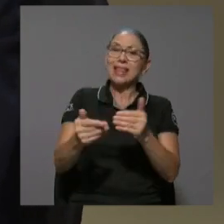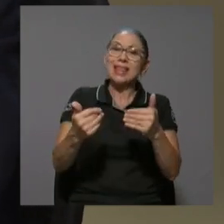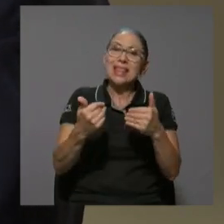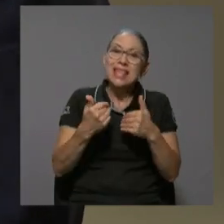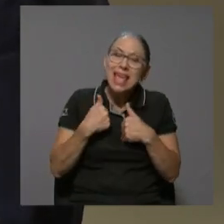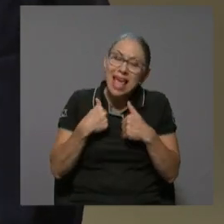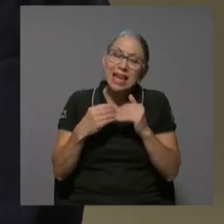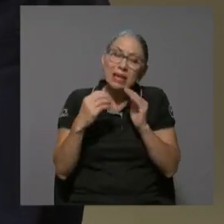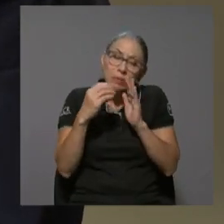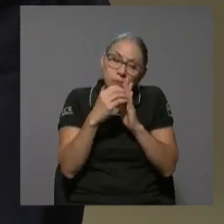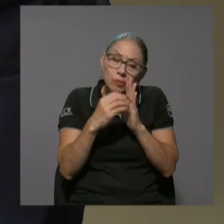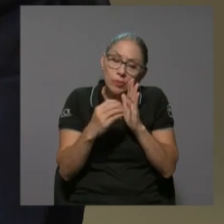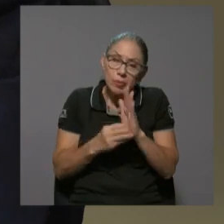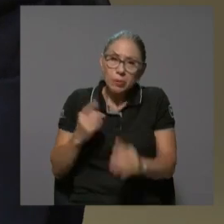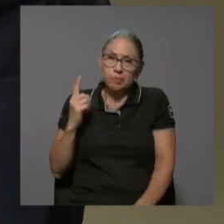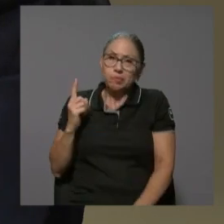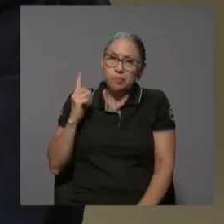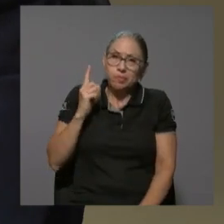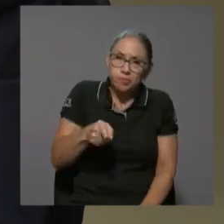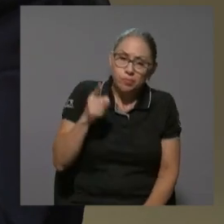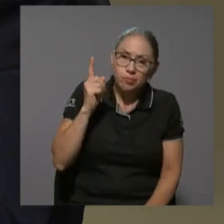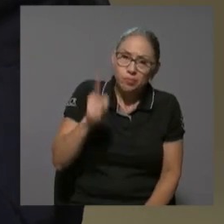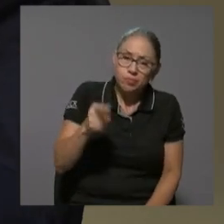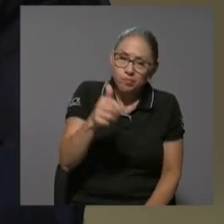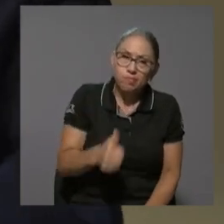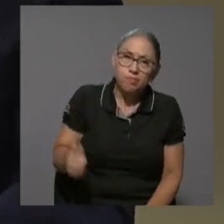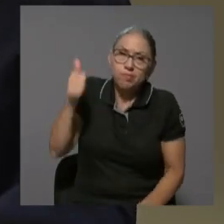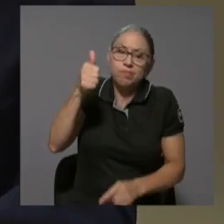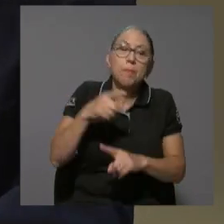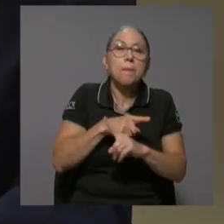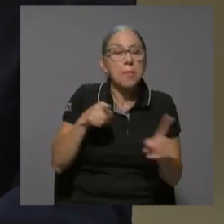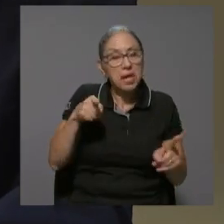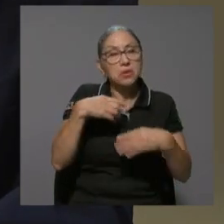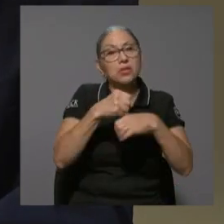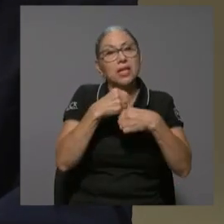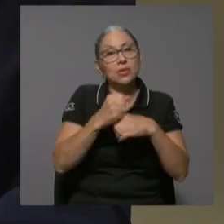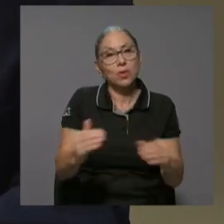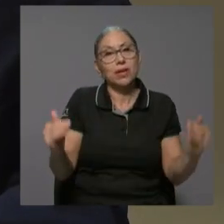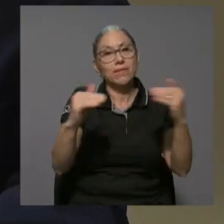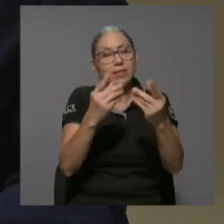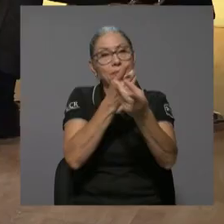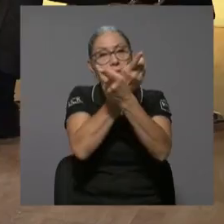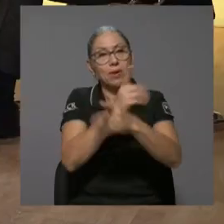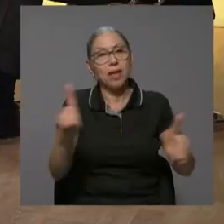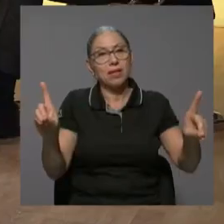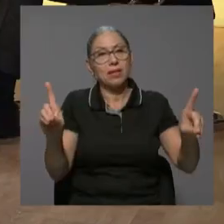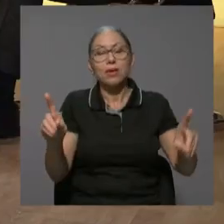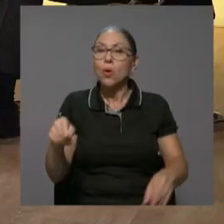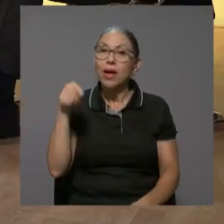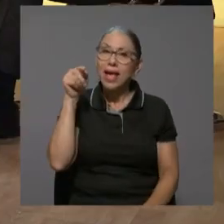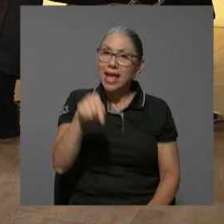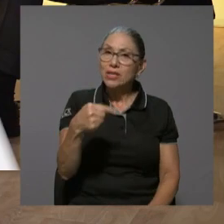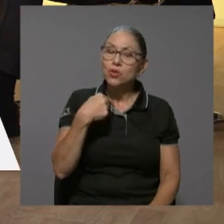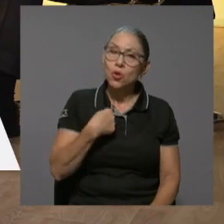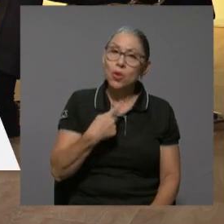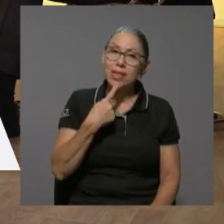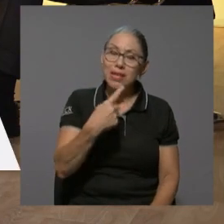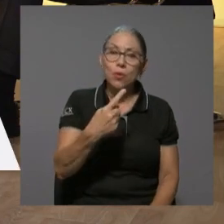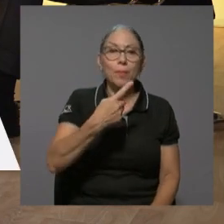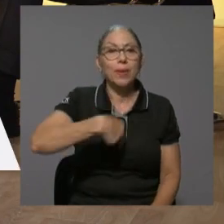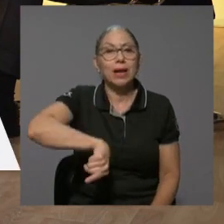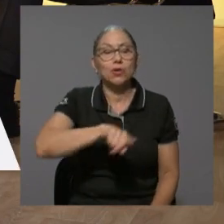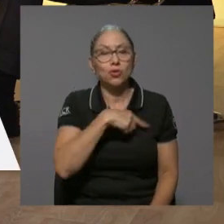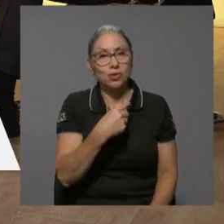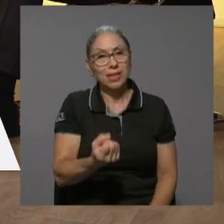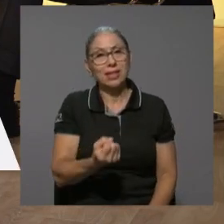una Constitución democrática. Entonces, eso lo menciono sobre todo para que tengamos muy presente esa volatilidad de